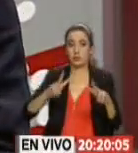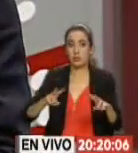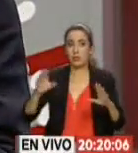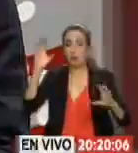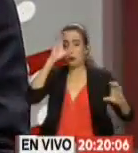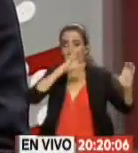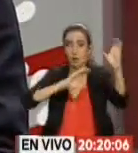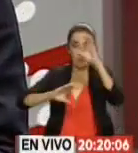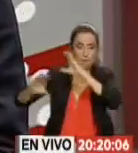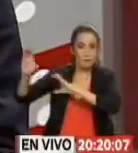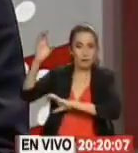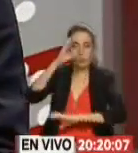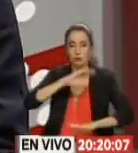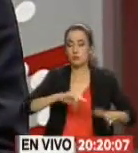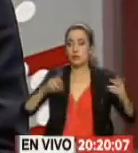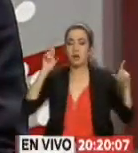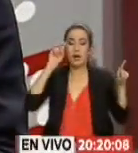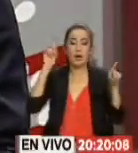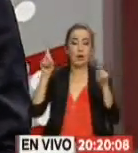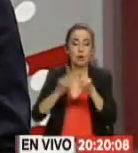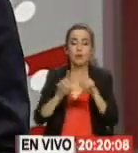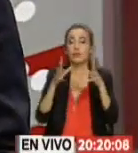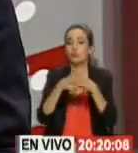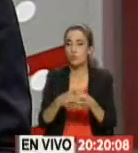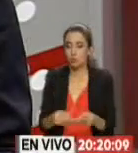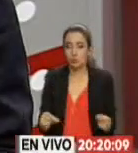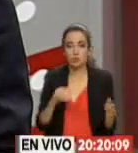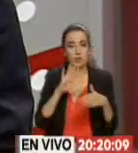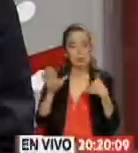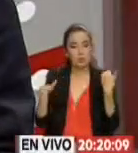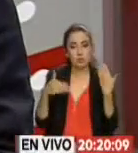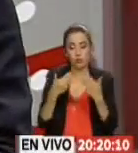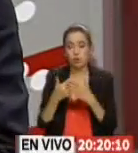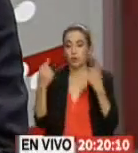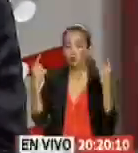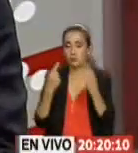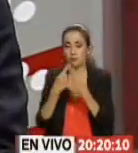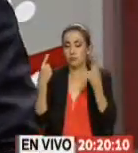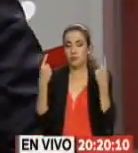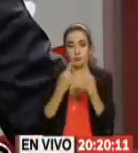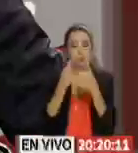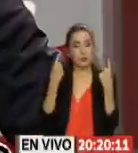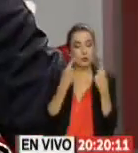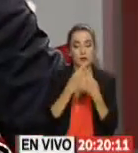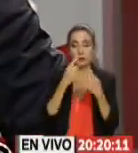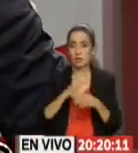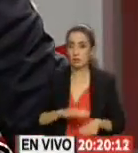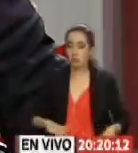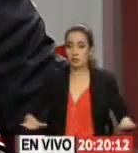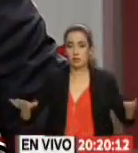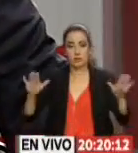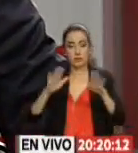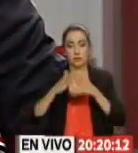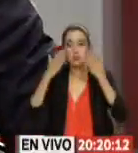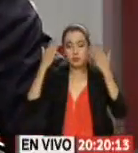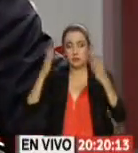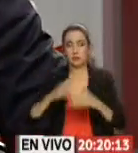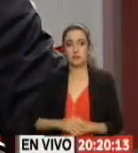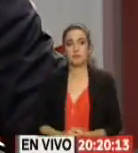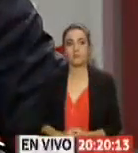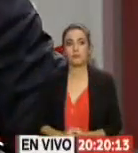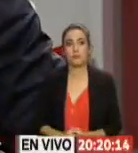todo llegar a acuerdos que permitan solucionar la conflictividad sociopolítica que se vive en la nación